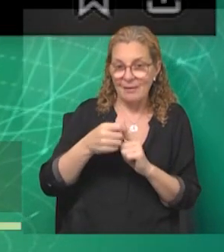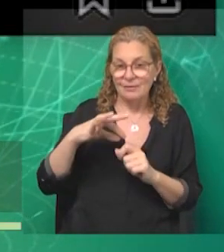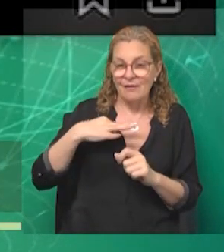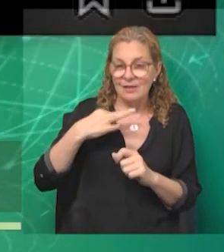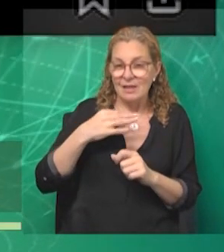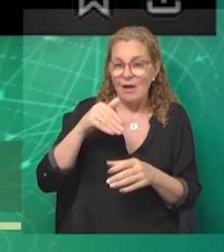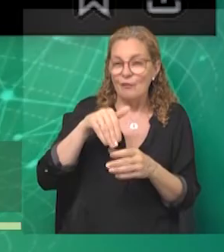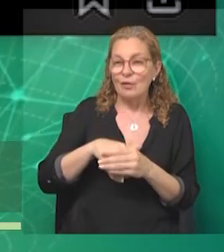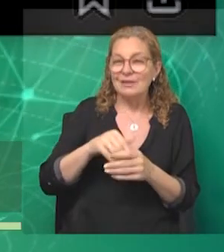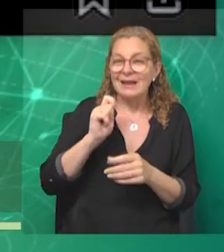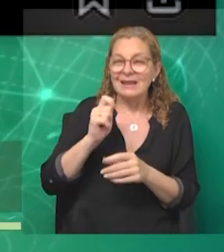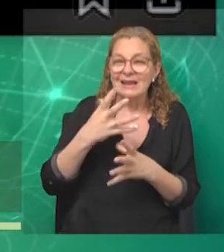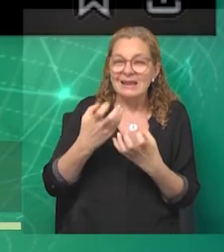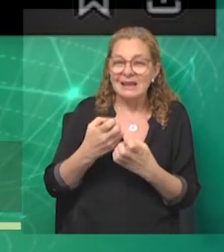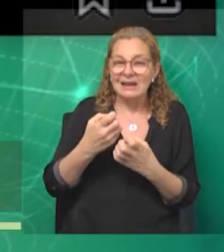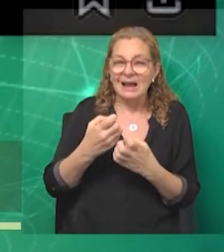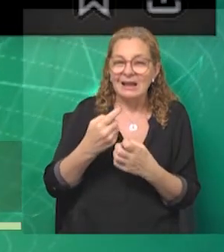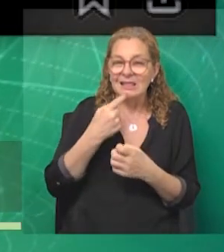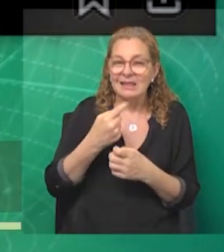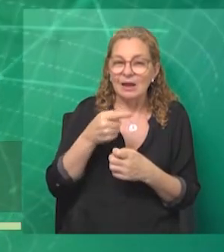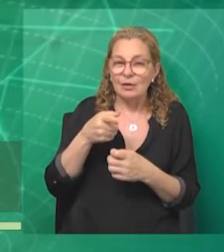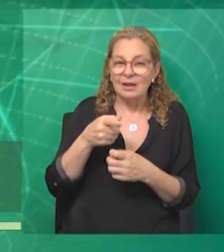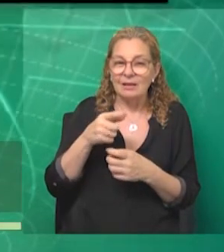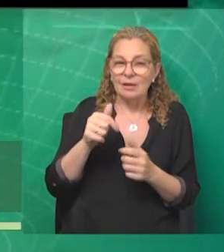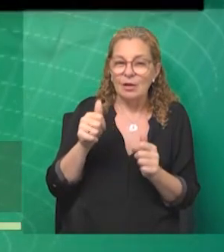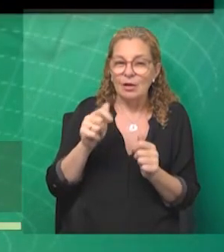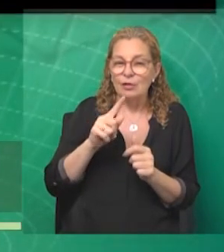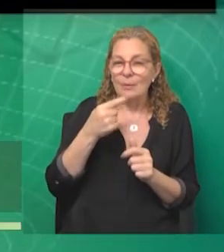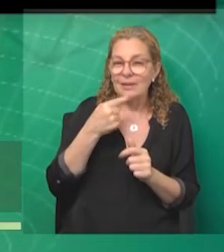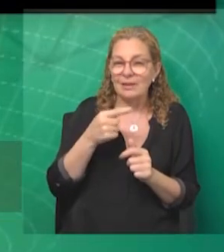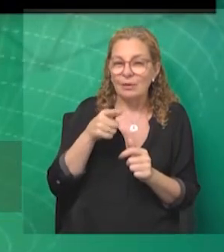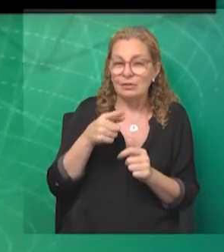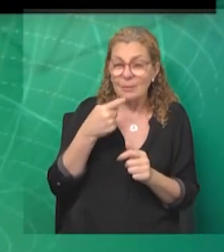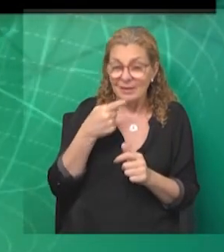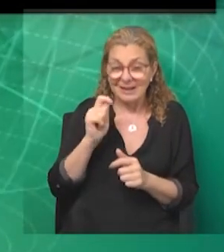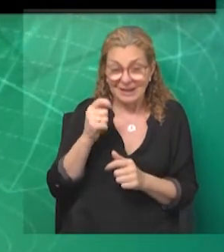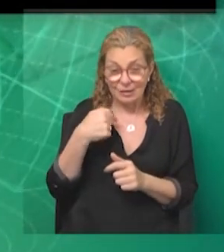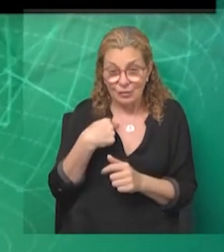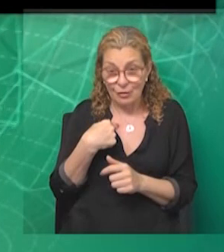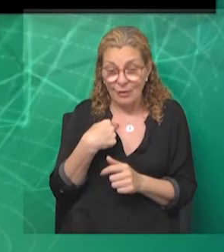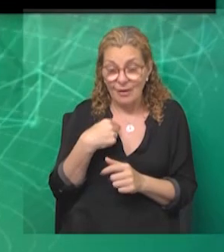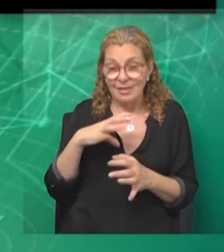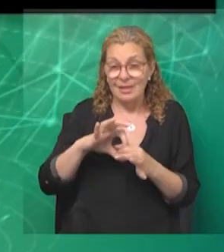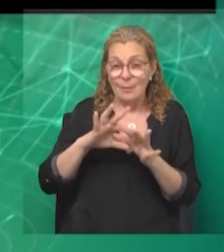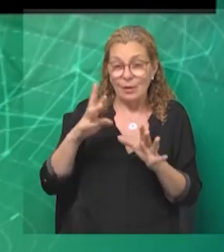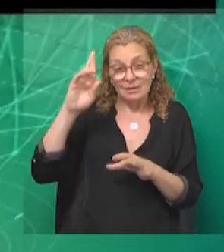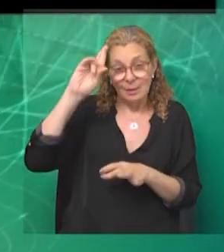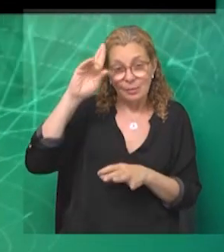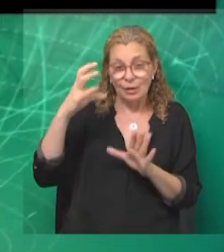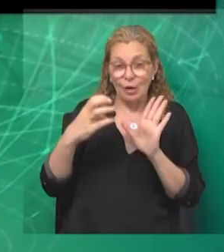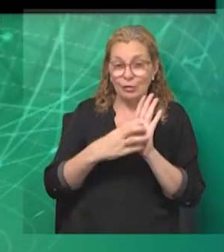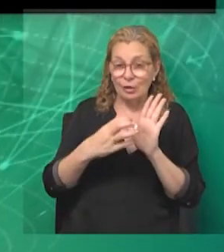con nuestra vida que vote a quien desee pero diga lo que es no me diga usted me va a decir quién soy bien demócrata y respetuoso de la